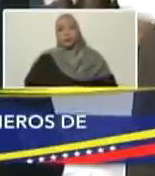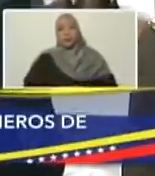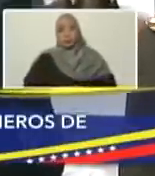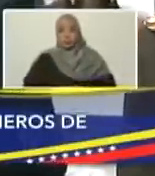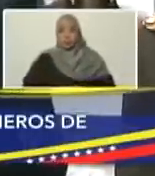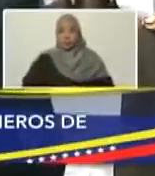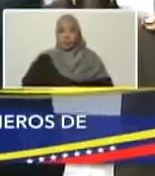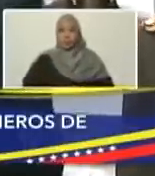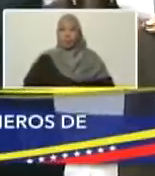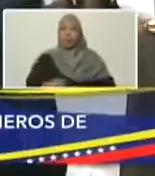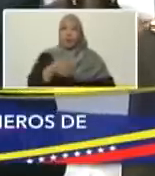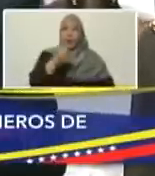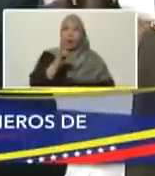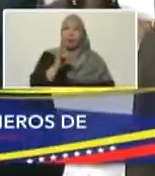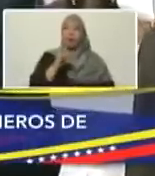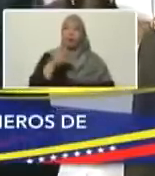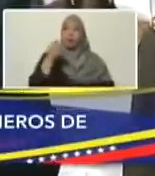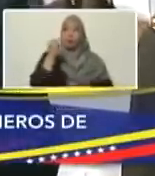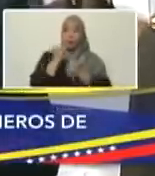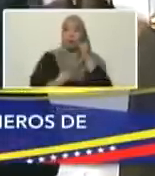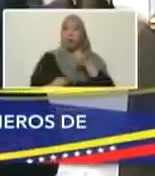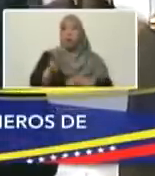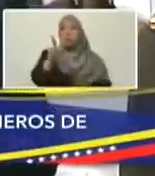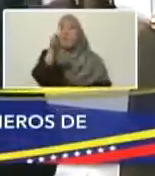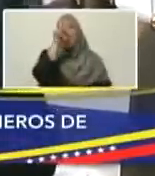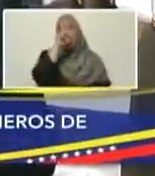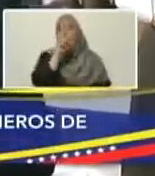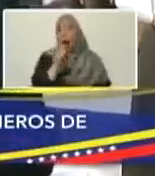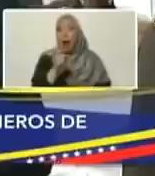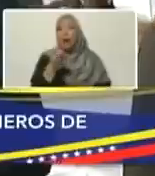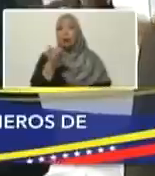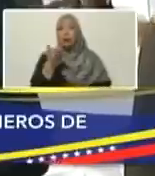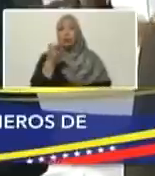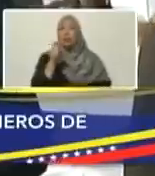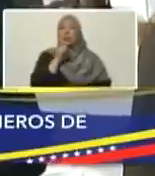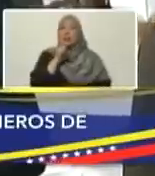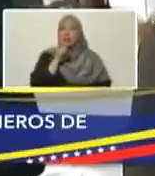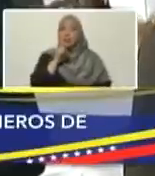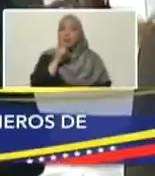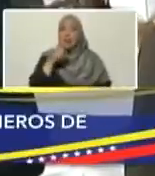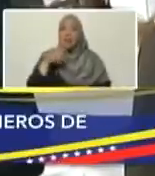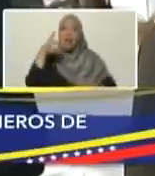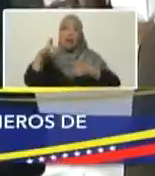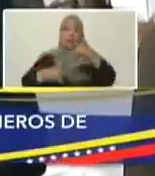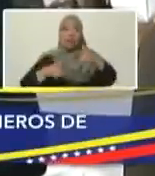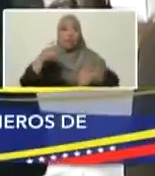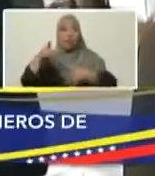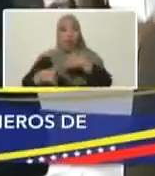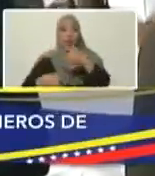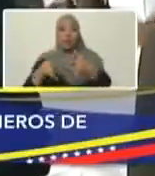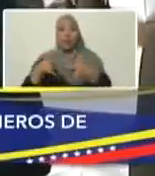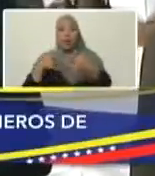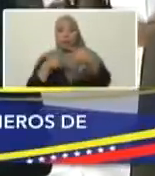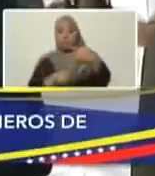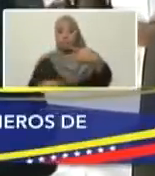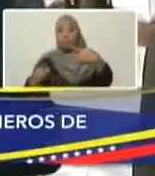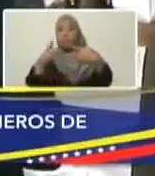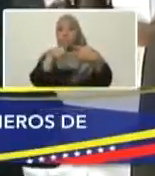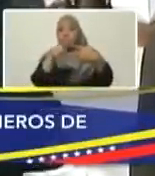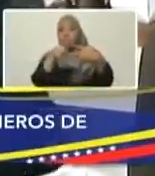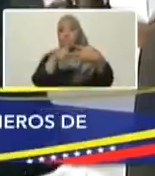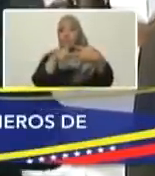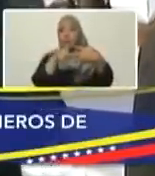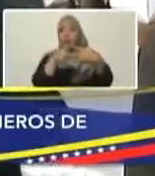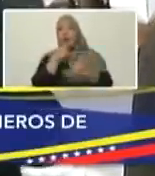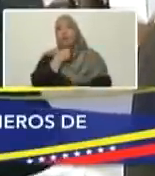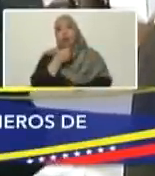Hemos tenido limitaciones en los últimos 3 años para hacer los actos de ascenso a este nivel, como